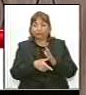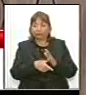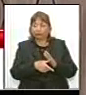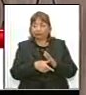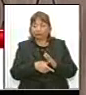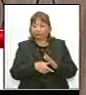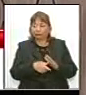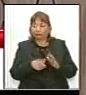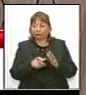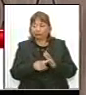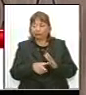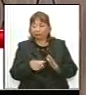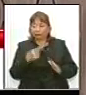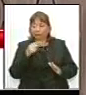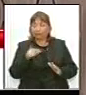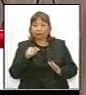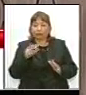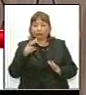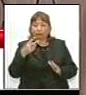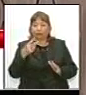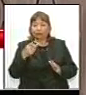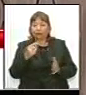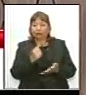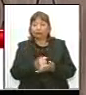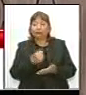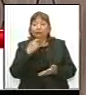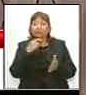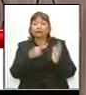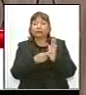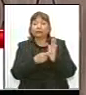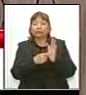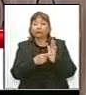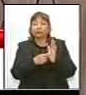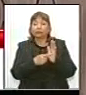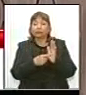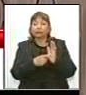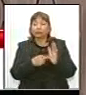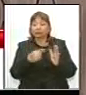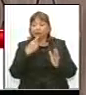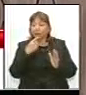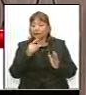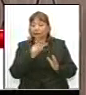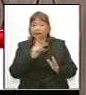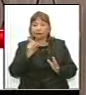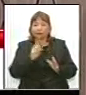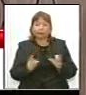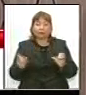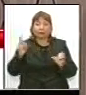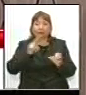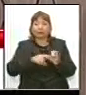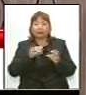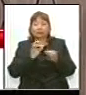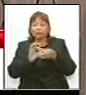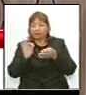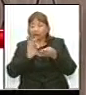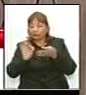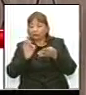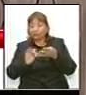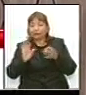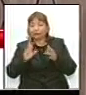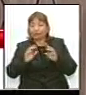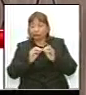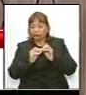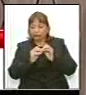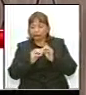pero termino por favor, en esta segunda sentencia se señala que la resolución legislativa no ha incluido explícitamente en su